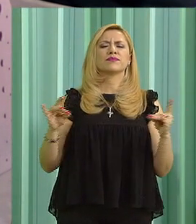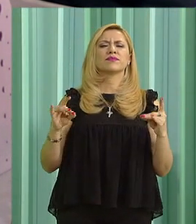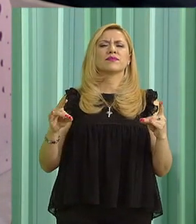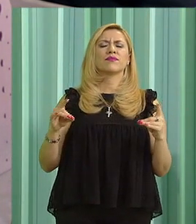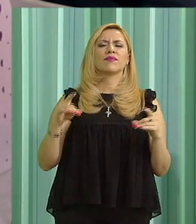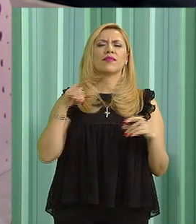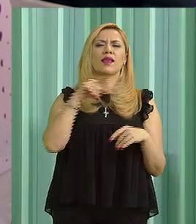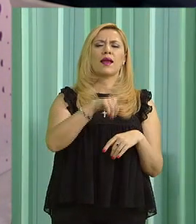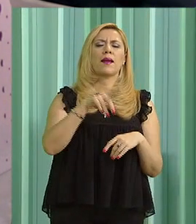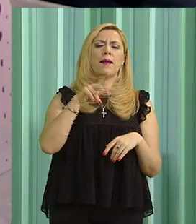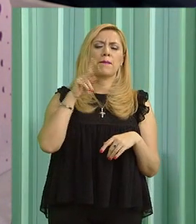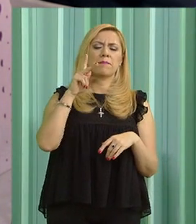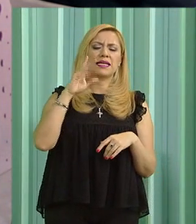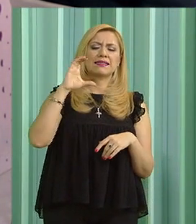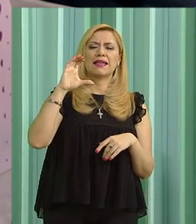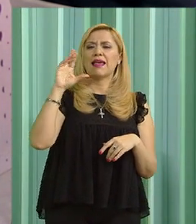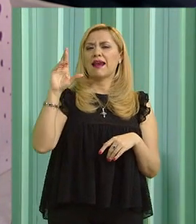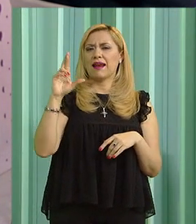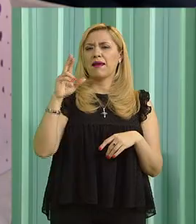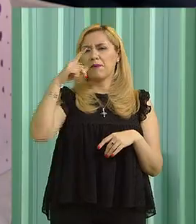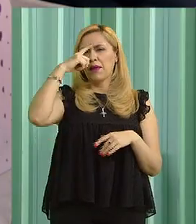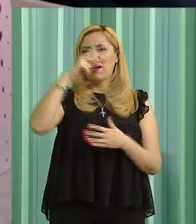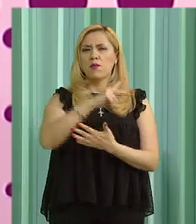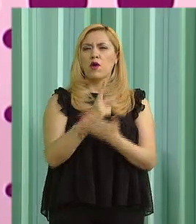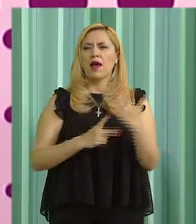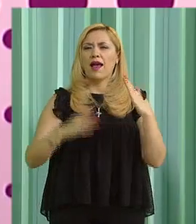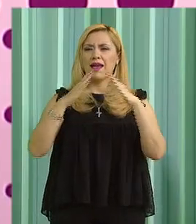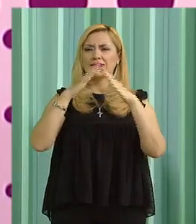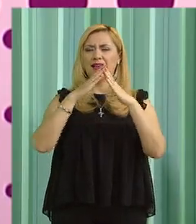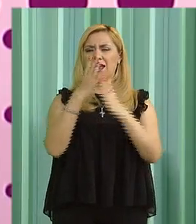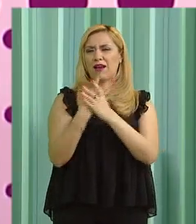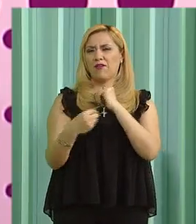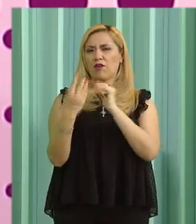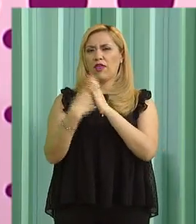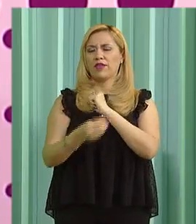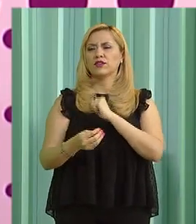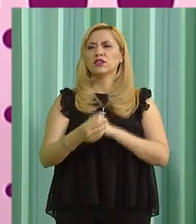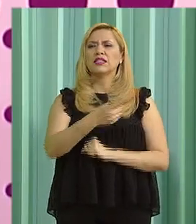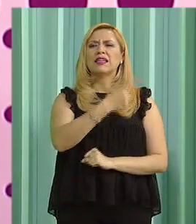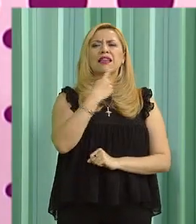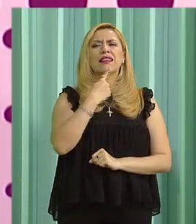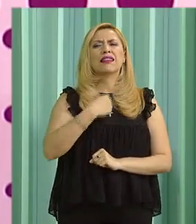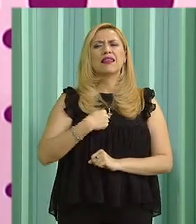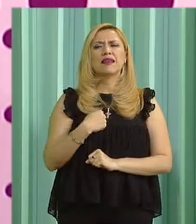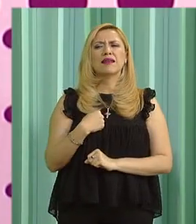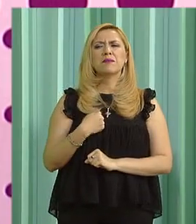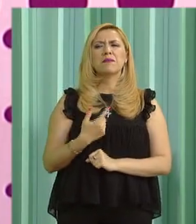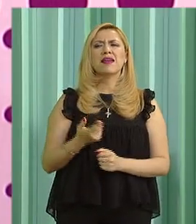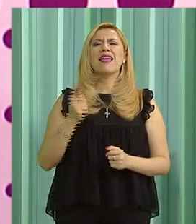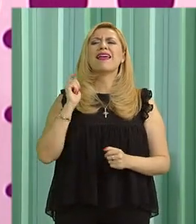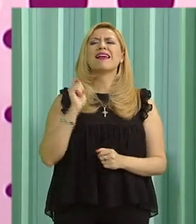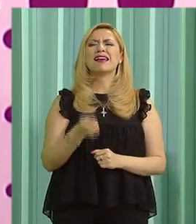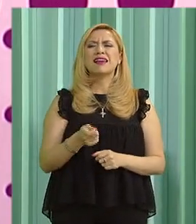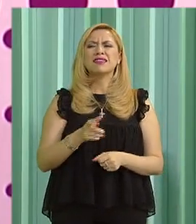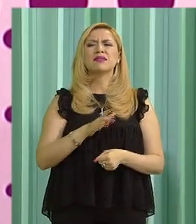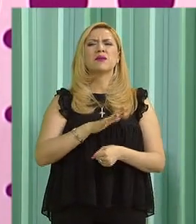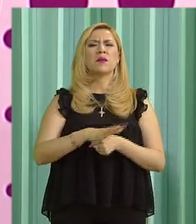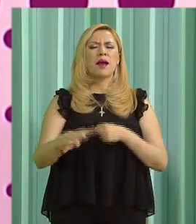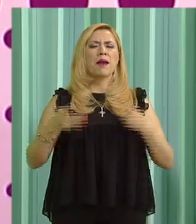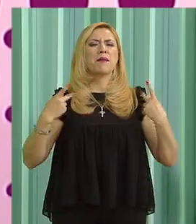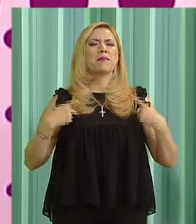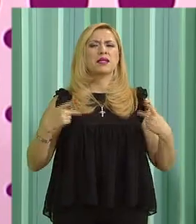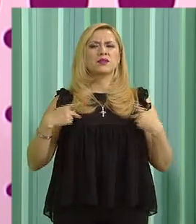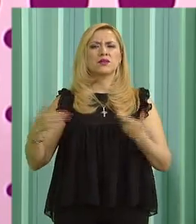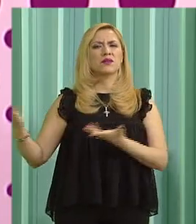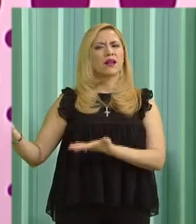por ejemplo, de PCR, Programa Casa Refugiados, con Sofía, que nos comentes tú el programa, digamos, qué tipo de personas